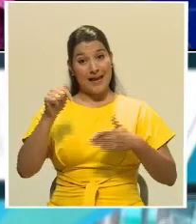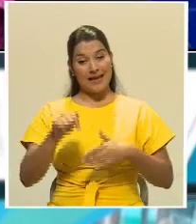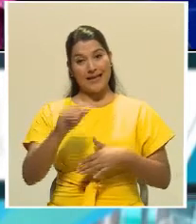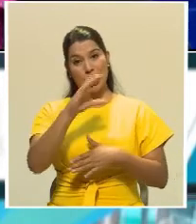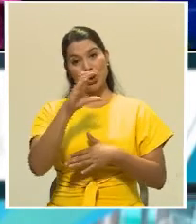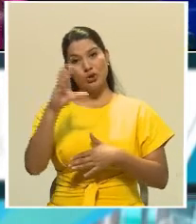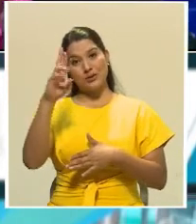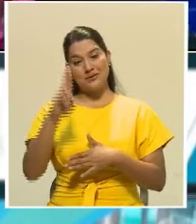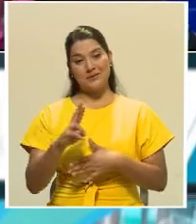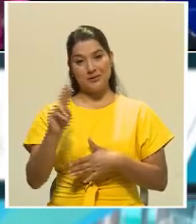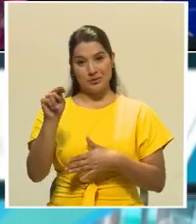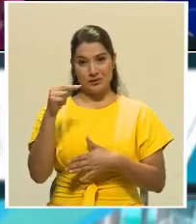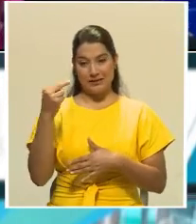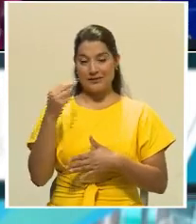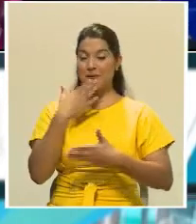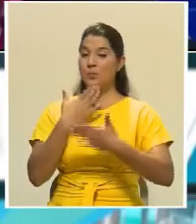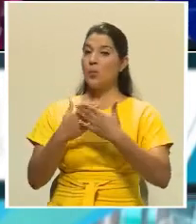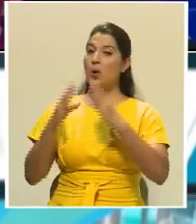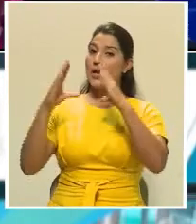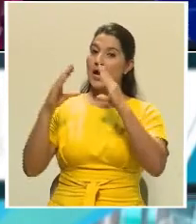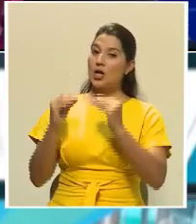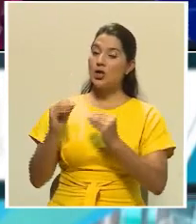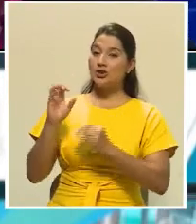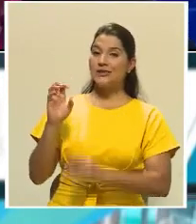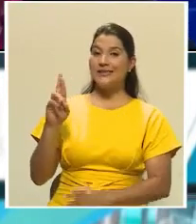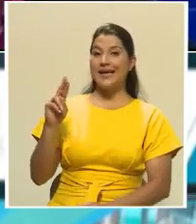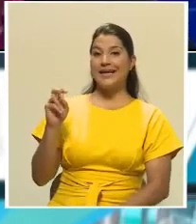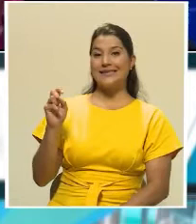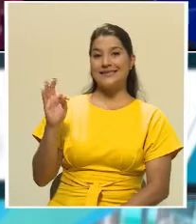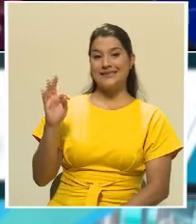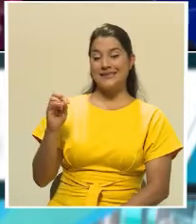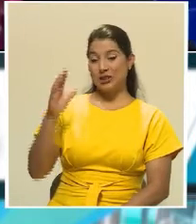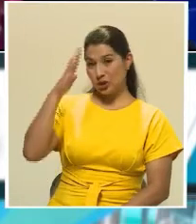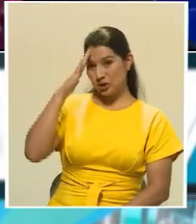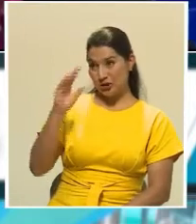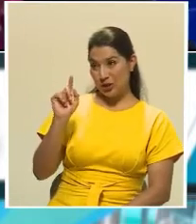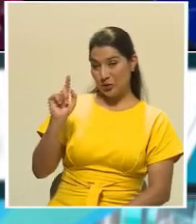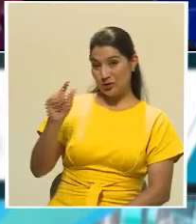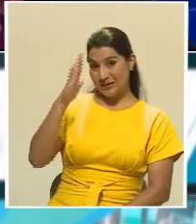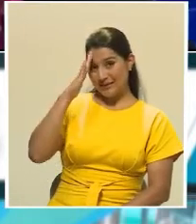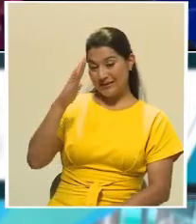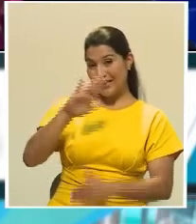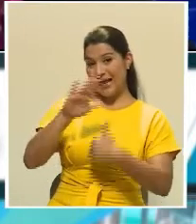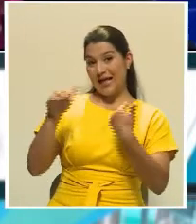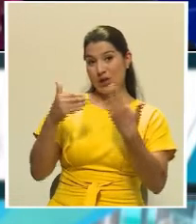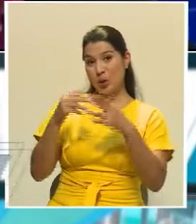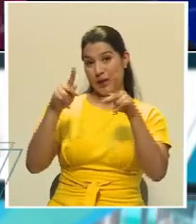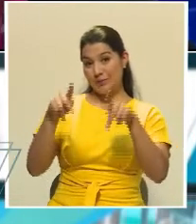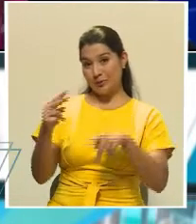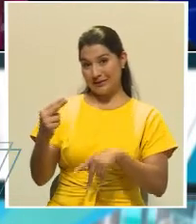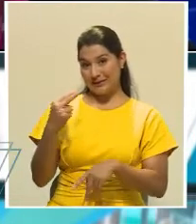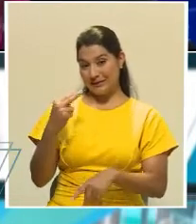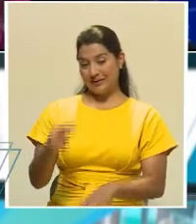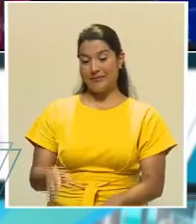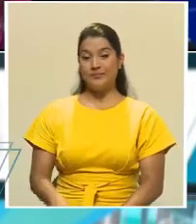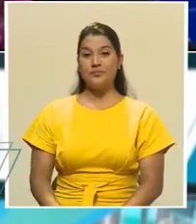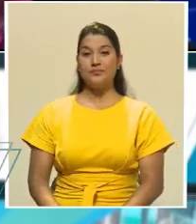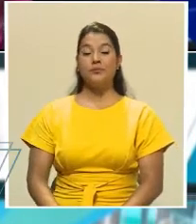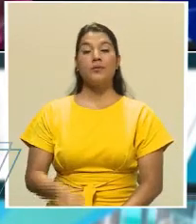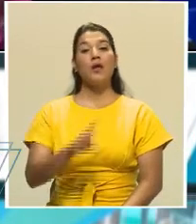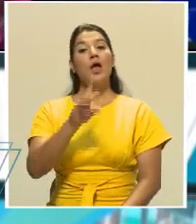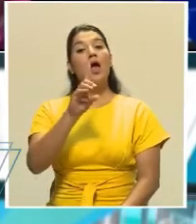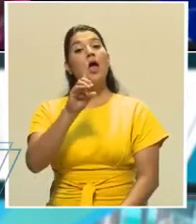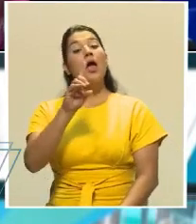Noticias. Buenas noches, Ernesto, un saludo para usted y para toda su audiencia. Doña